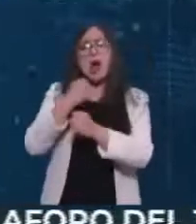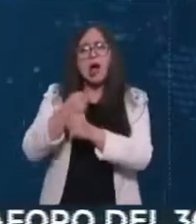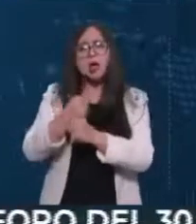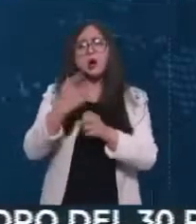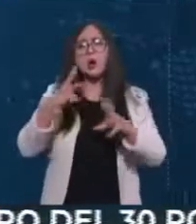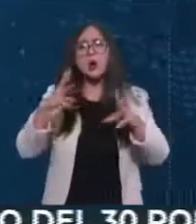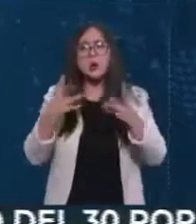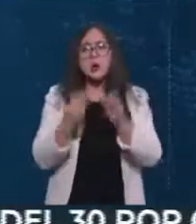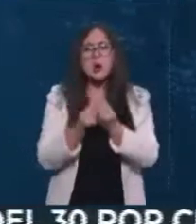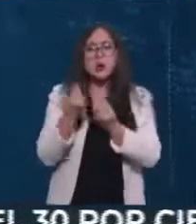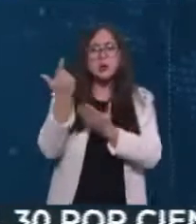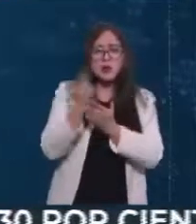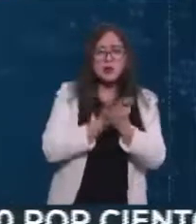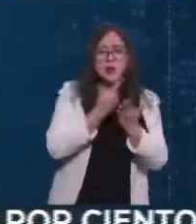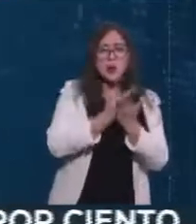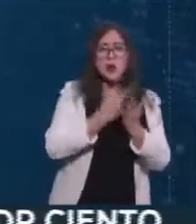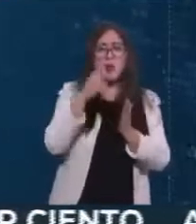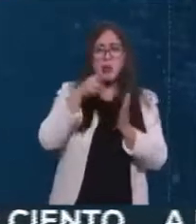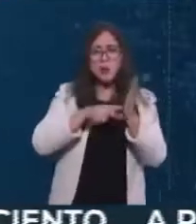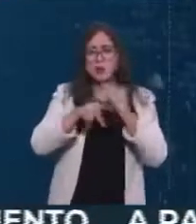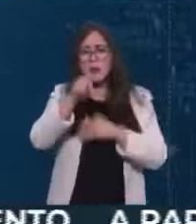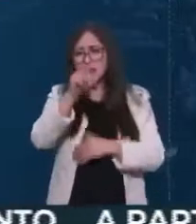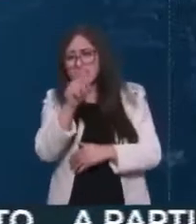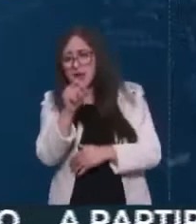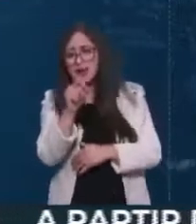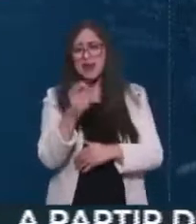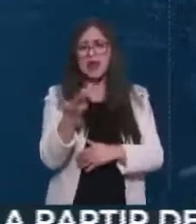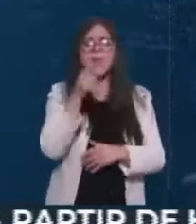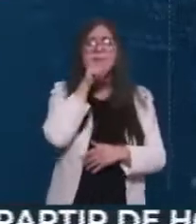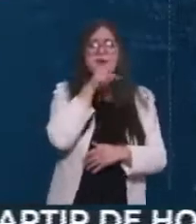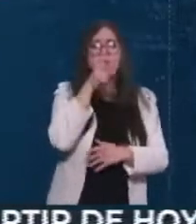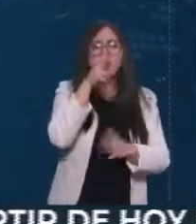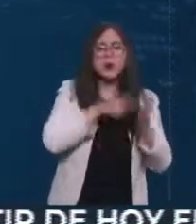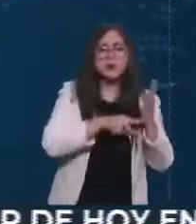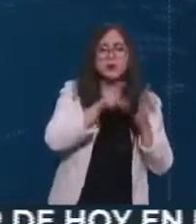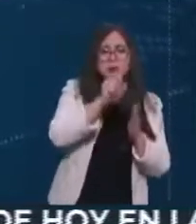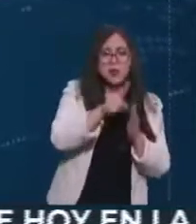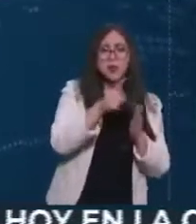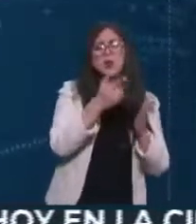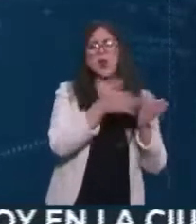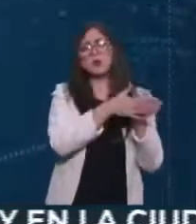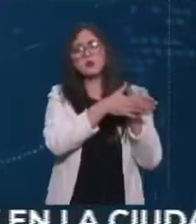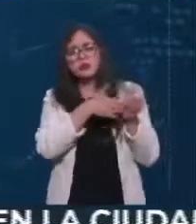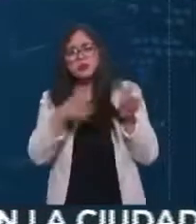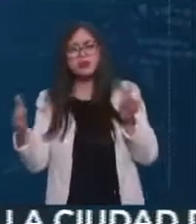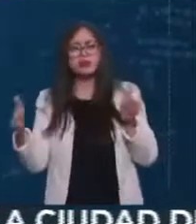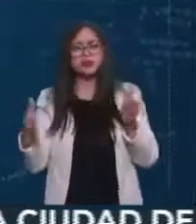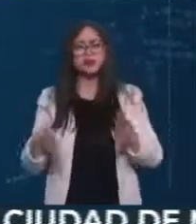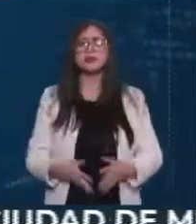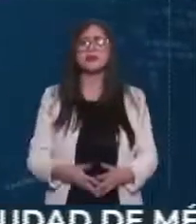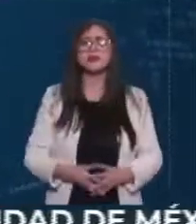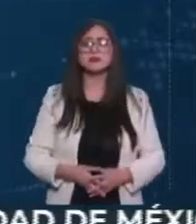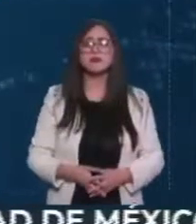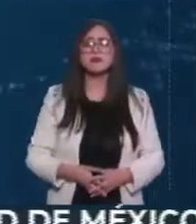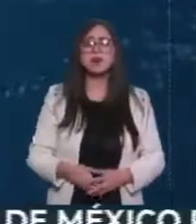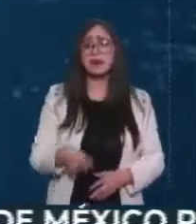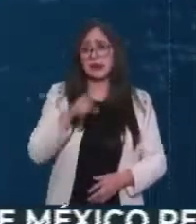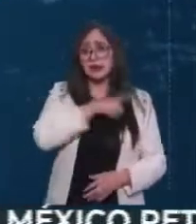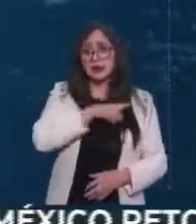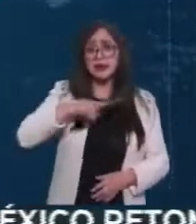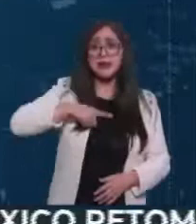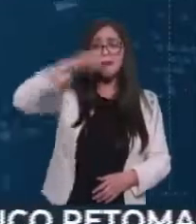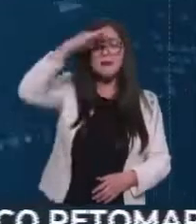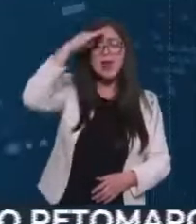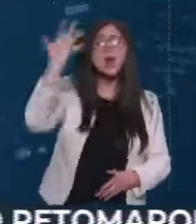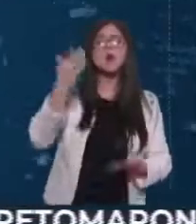de 2020? Eso 2020 digamos, no y lo que va de 2021. Y lo Entonces, que va de es muy 2021. Probable que varios